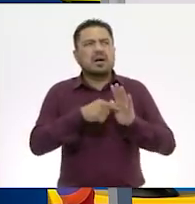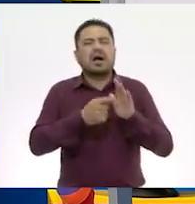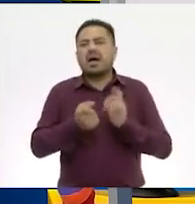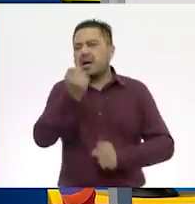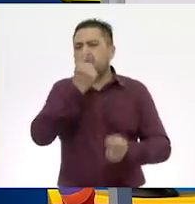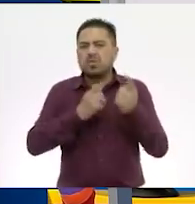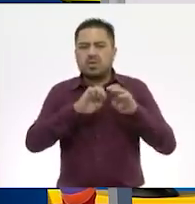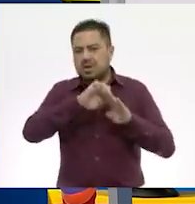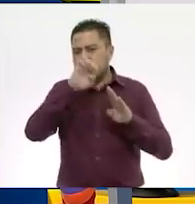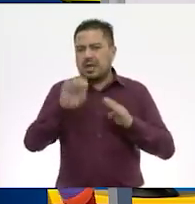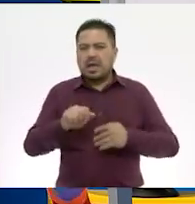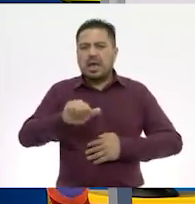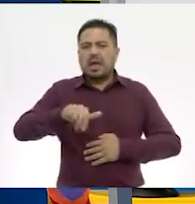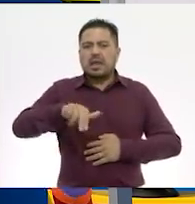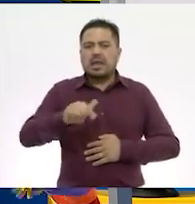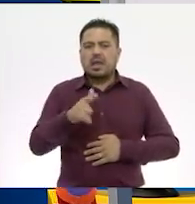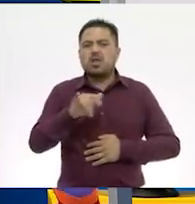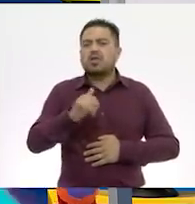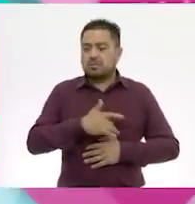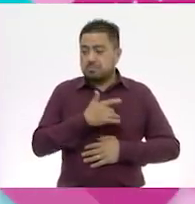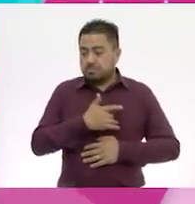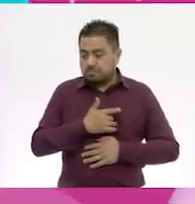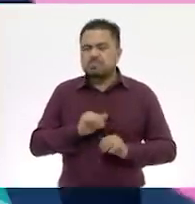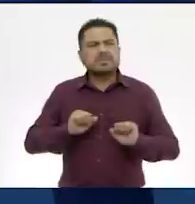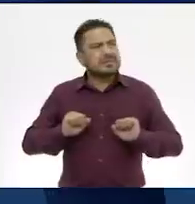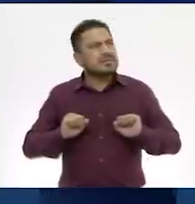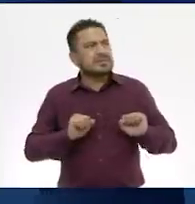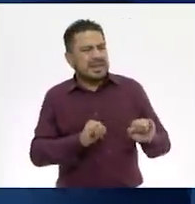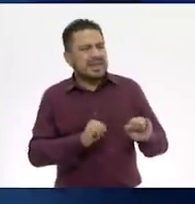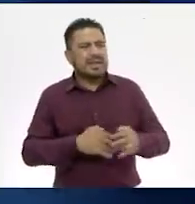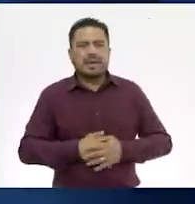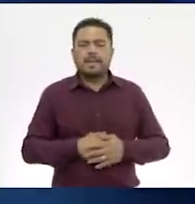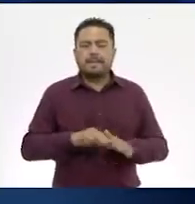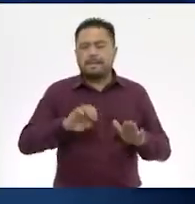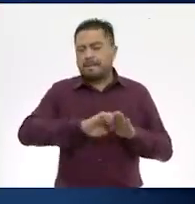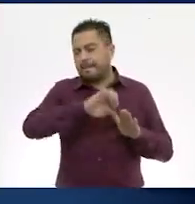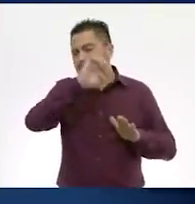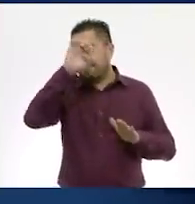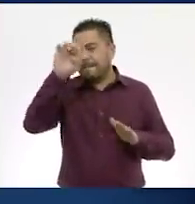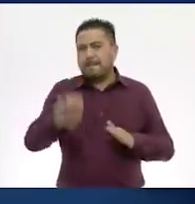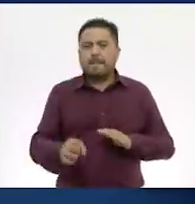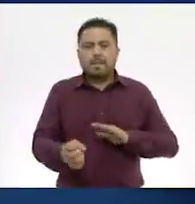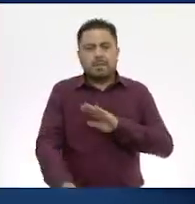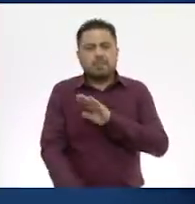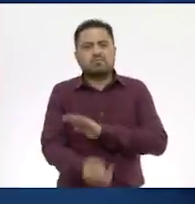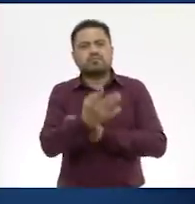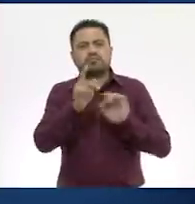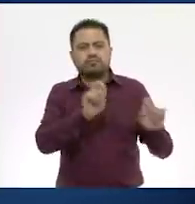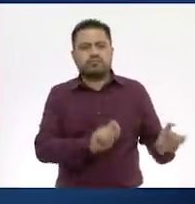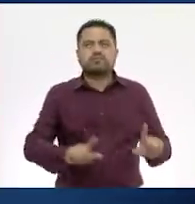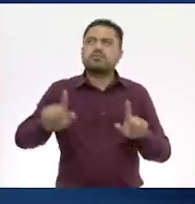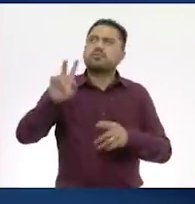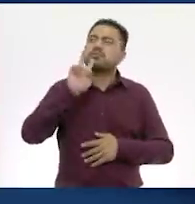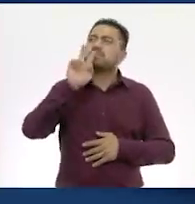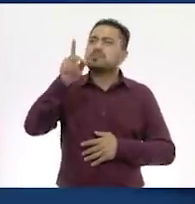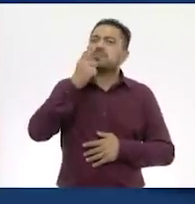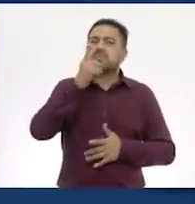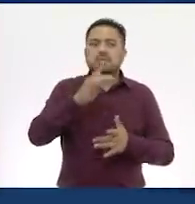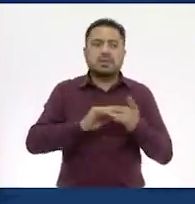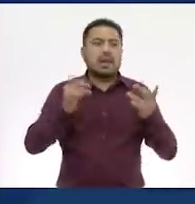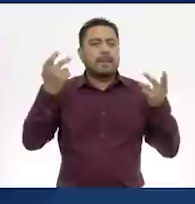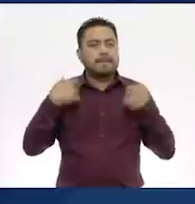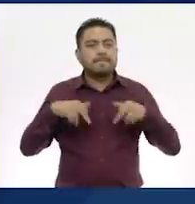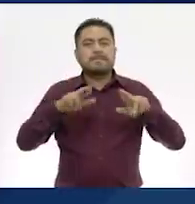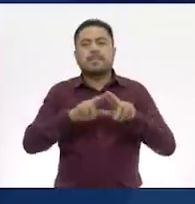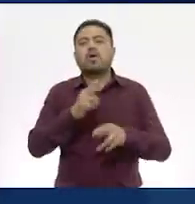ejemplos de analogías. ¿Les parece? Sí. Muy bien. Por ejemplo, esta que está apareciendo en pantalla. Dice, el